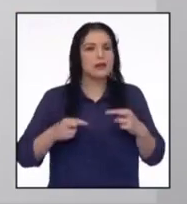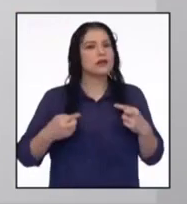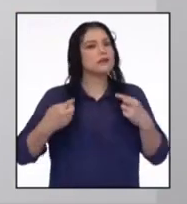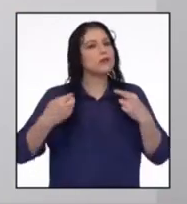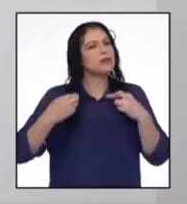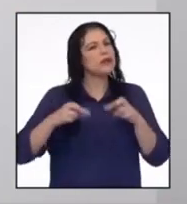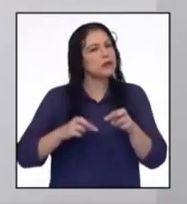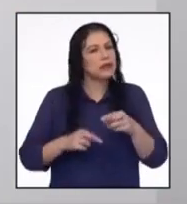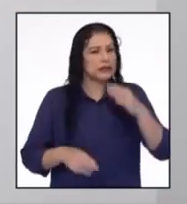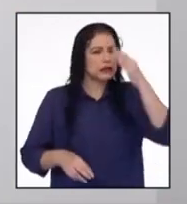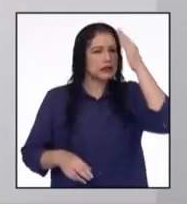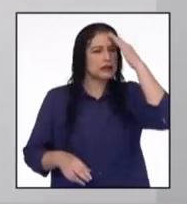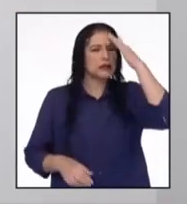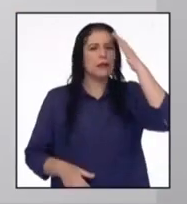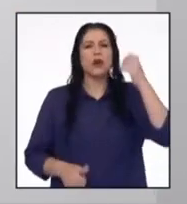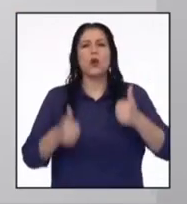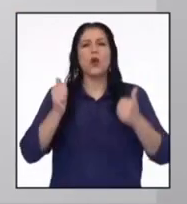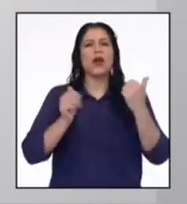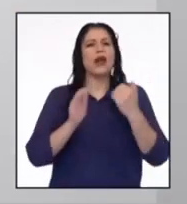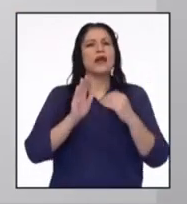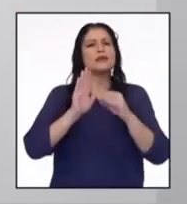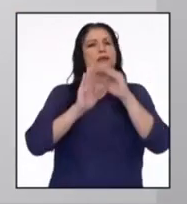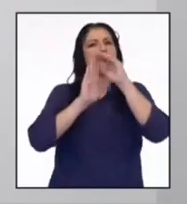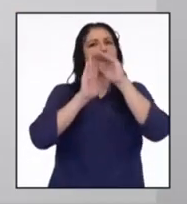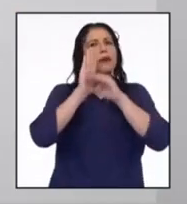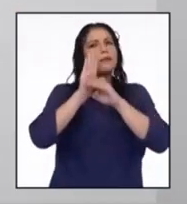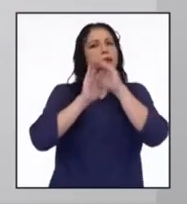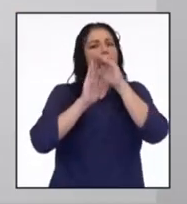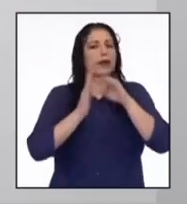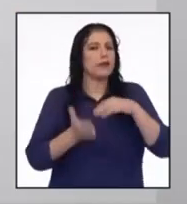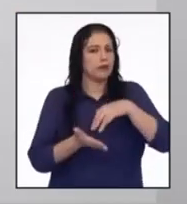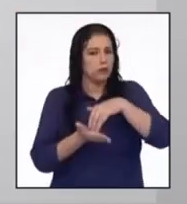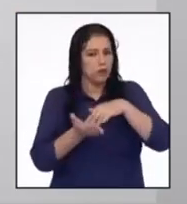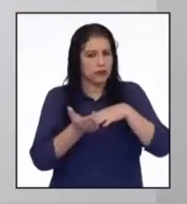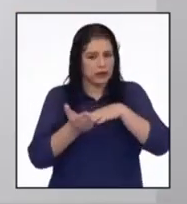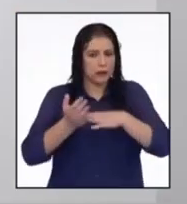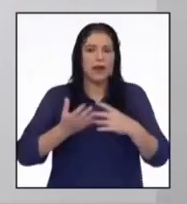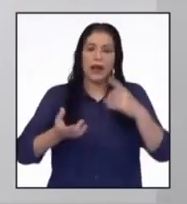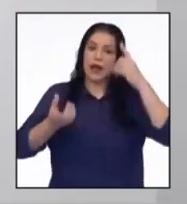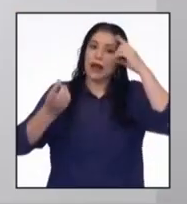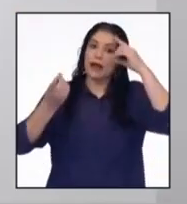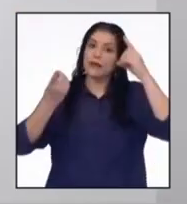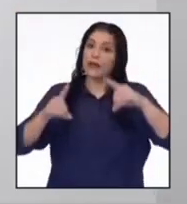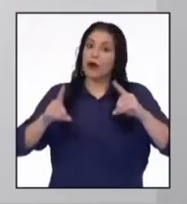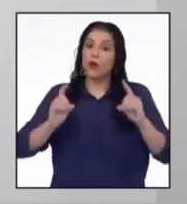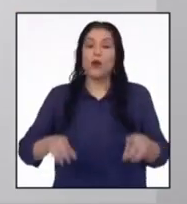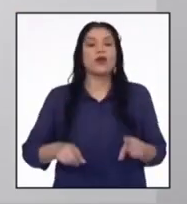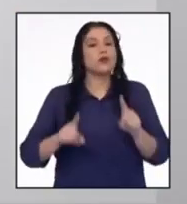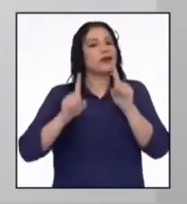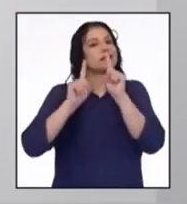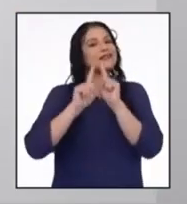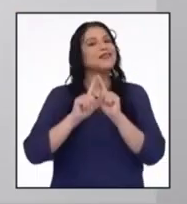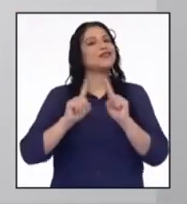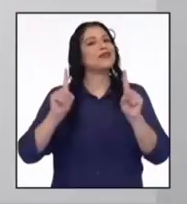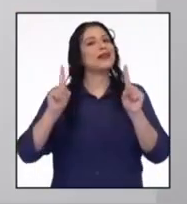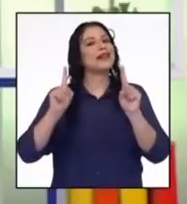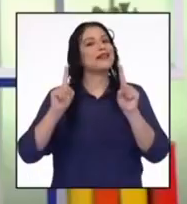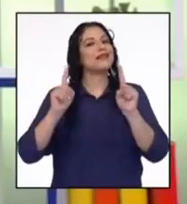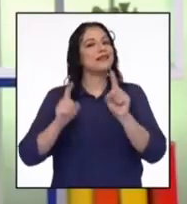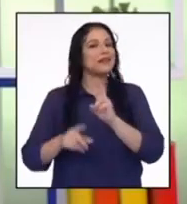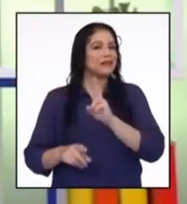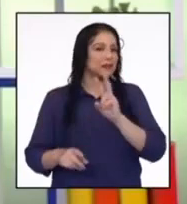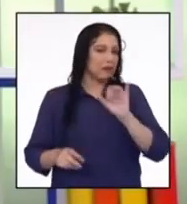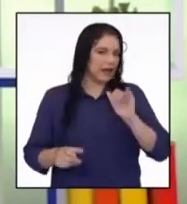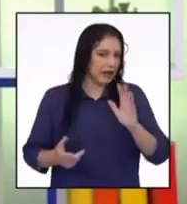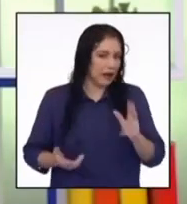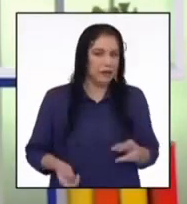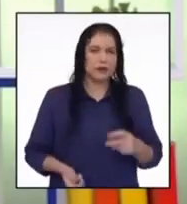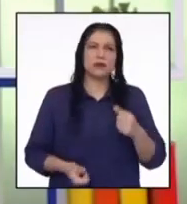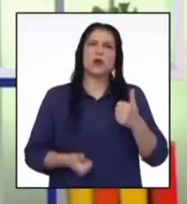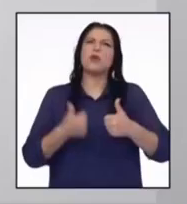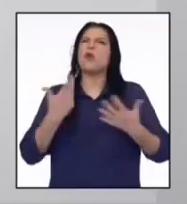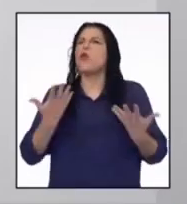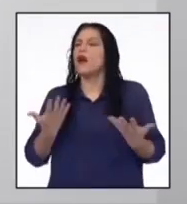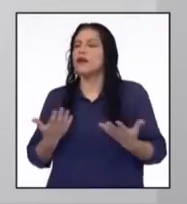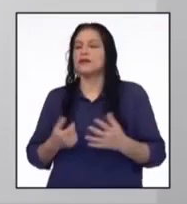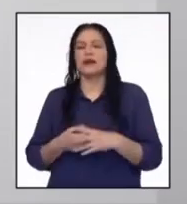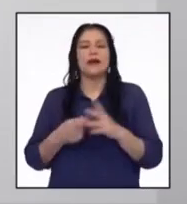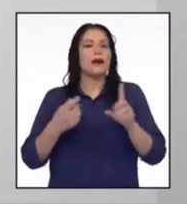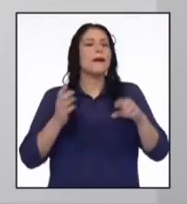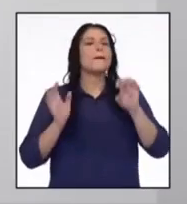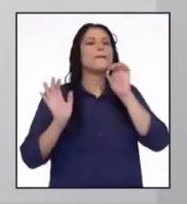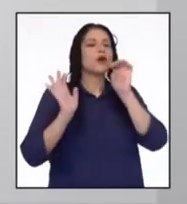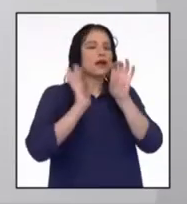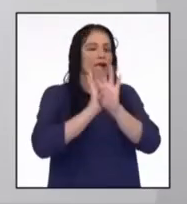permitirá saber los niveles de vulnerabilidad de acuerdo a diversas variables. ¿Cómo cuáles, profesora?